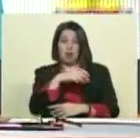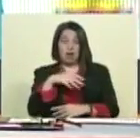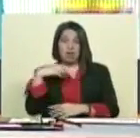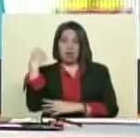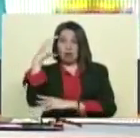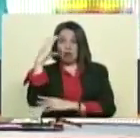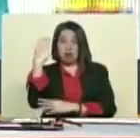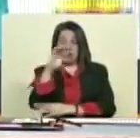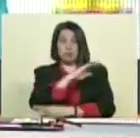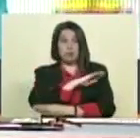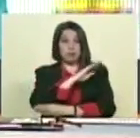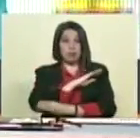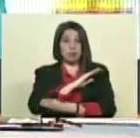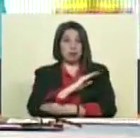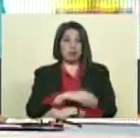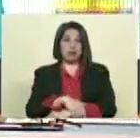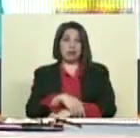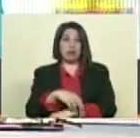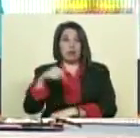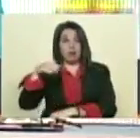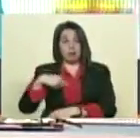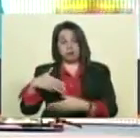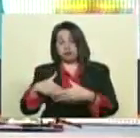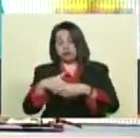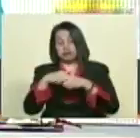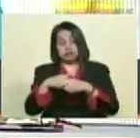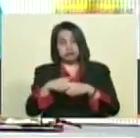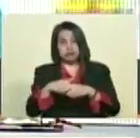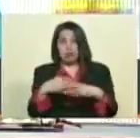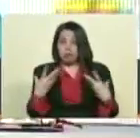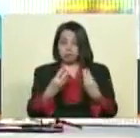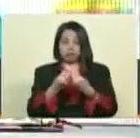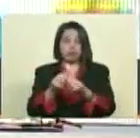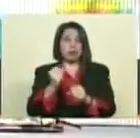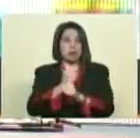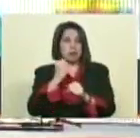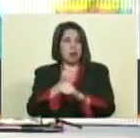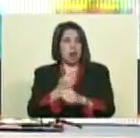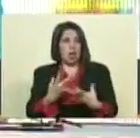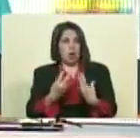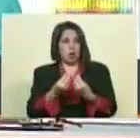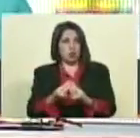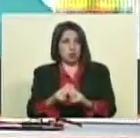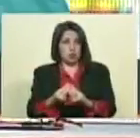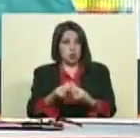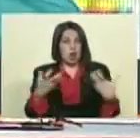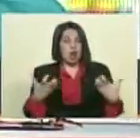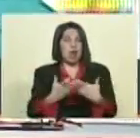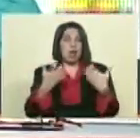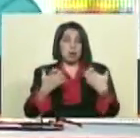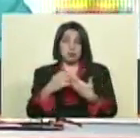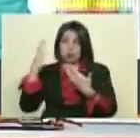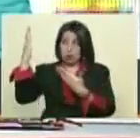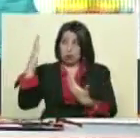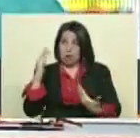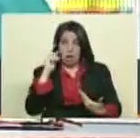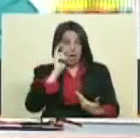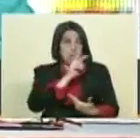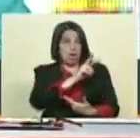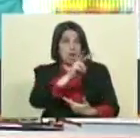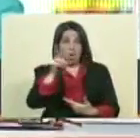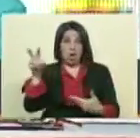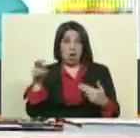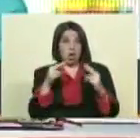Colombia. En mí tiene un aliado. Vamos a aliarnos, presidente Trump, en la lucha. Venga para que conozca